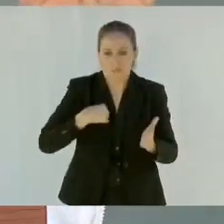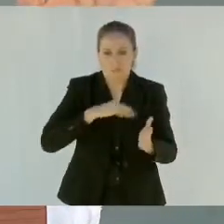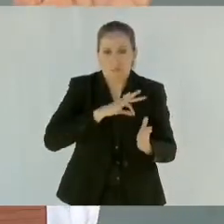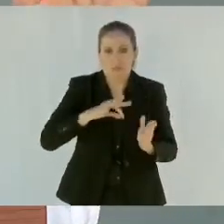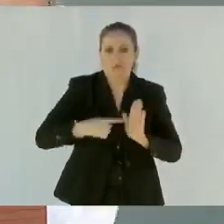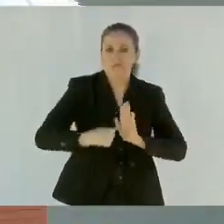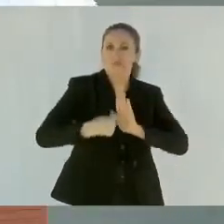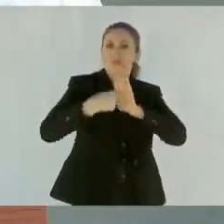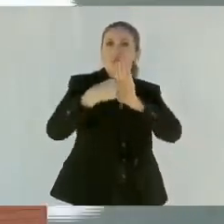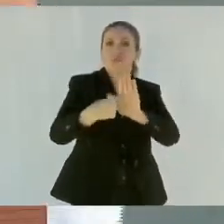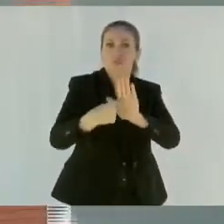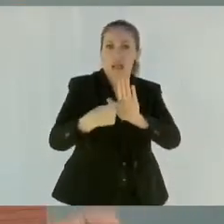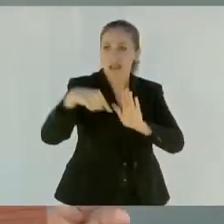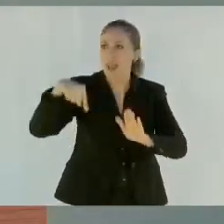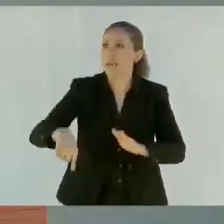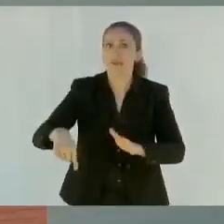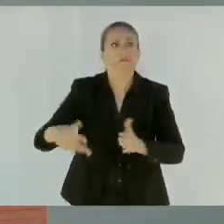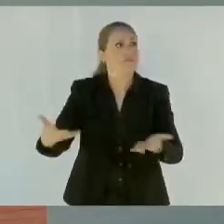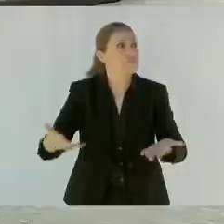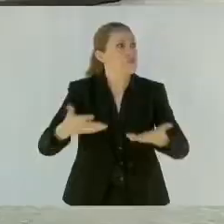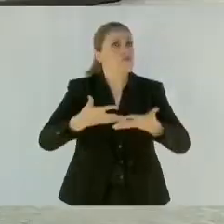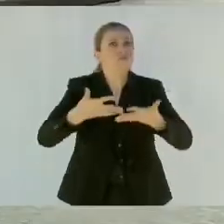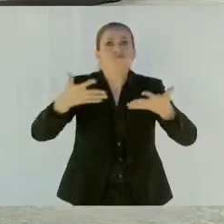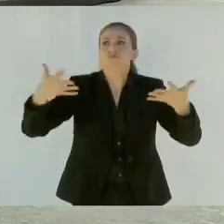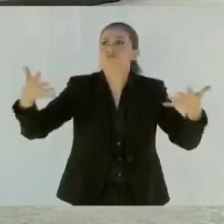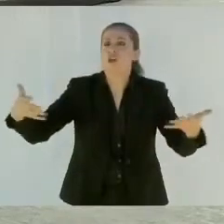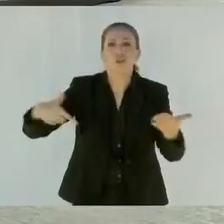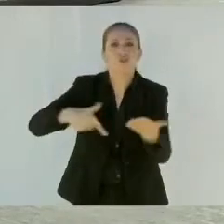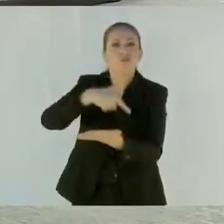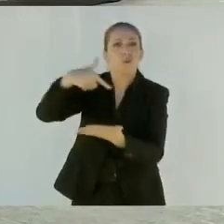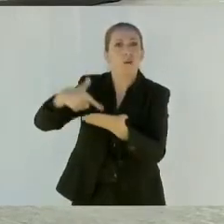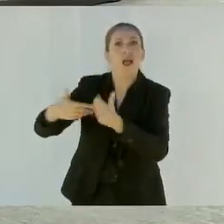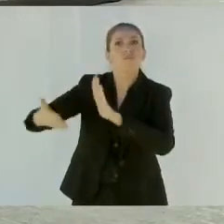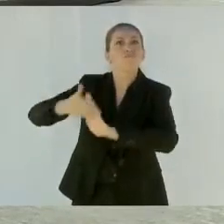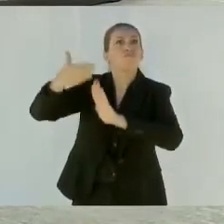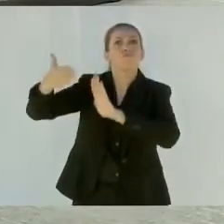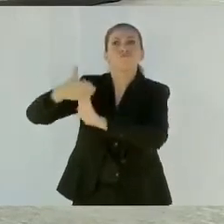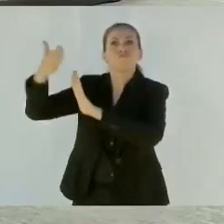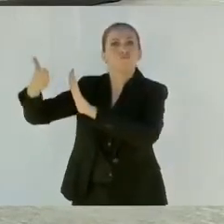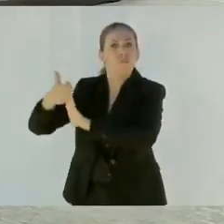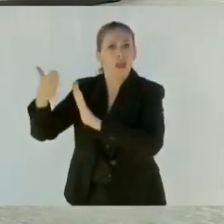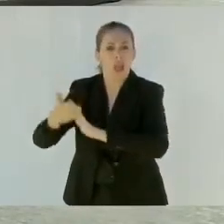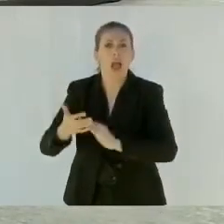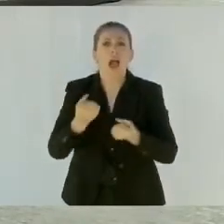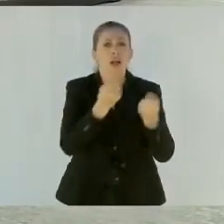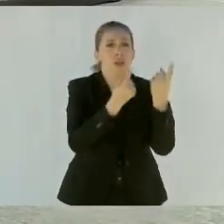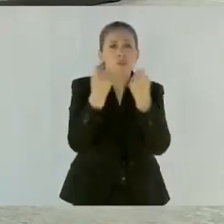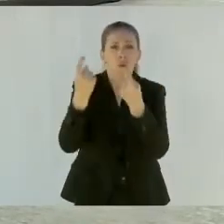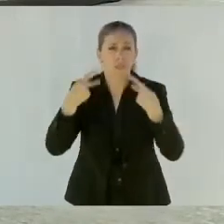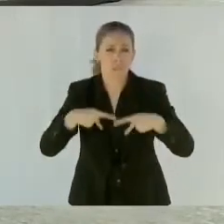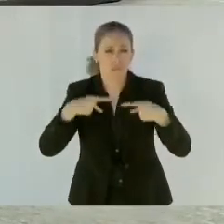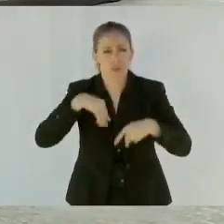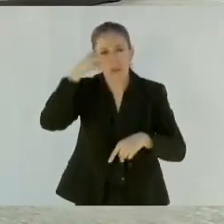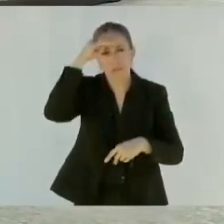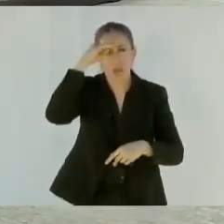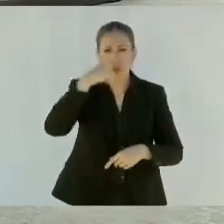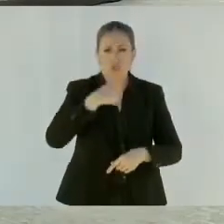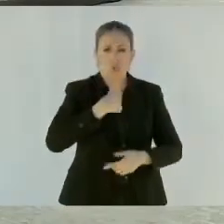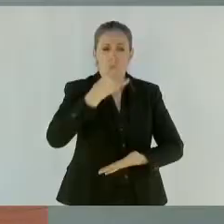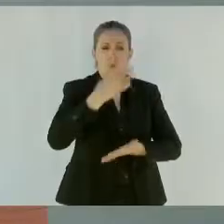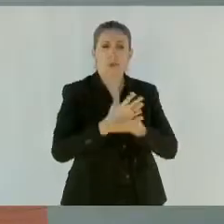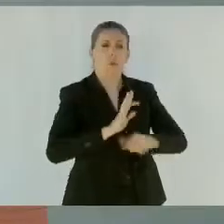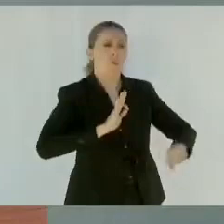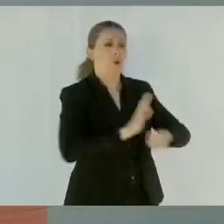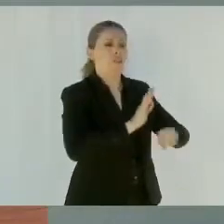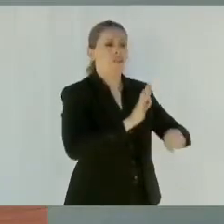pensar, solo se atiende al sureste, donde están los pobres.